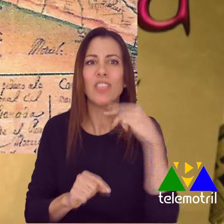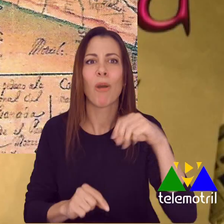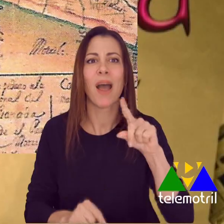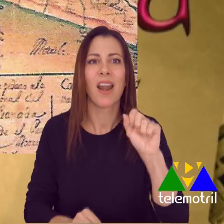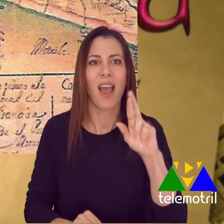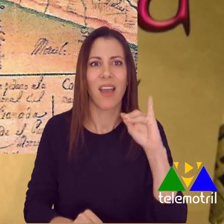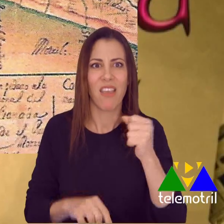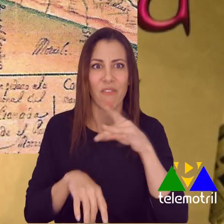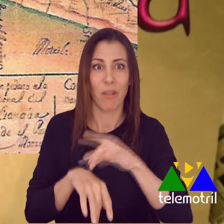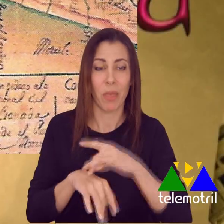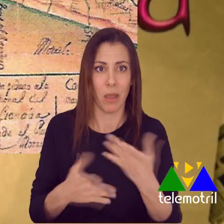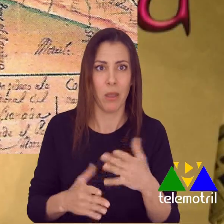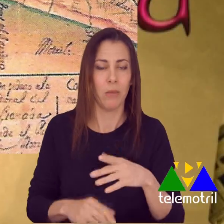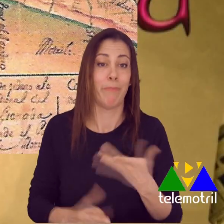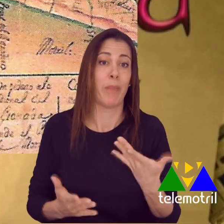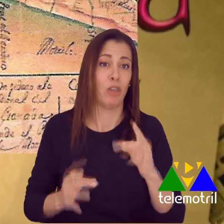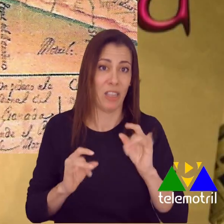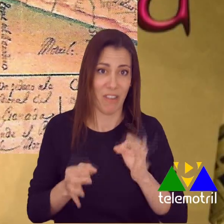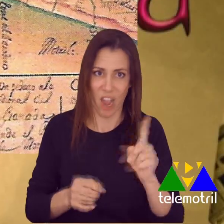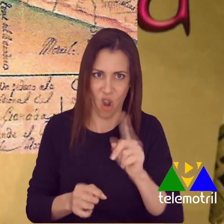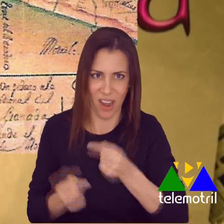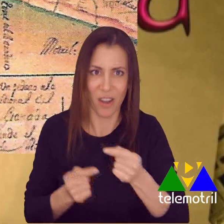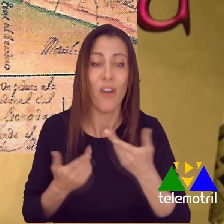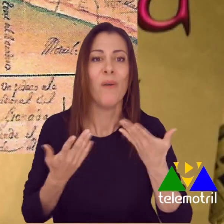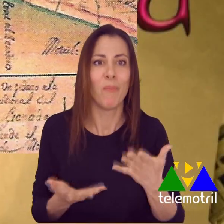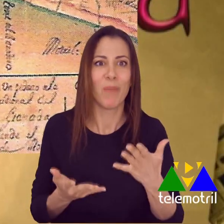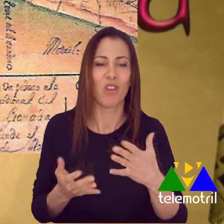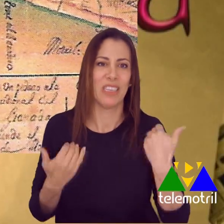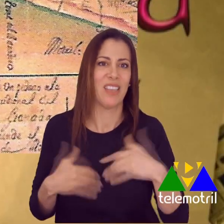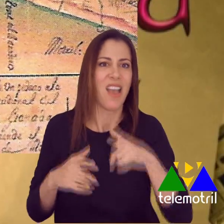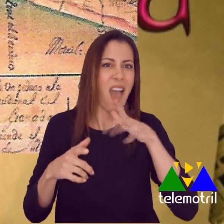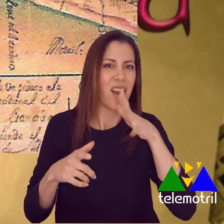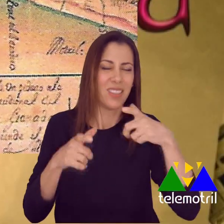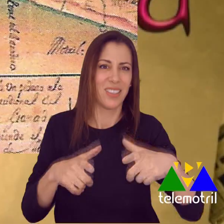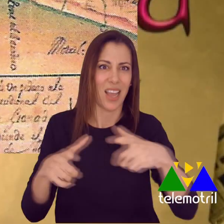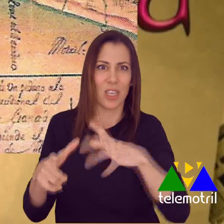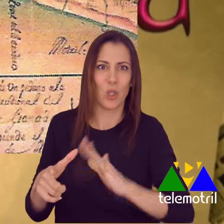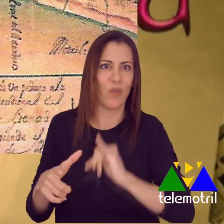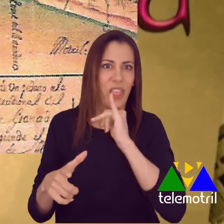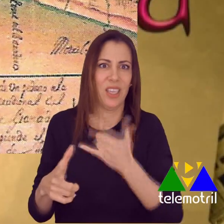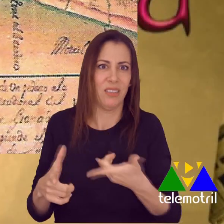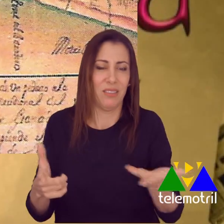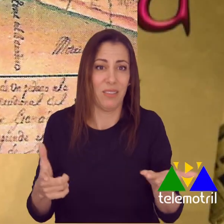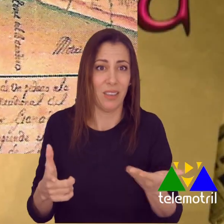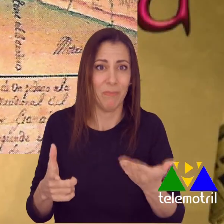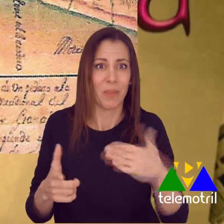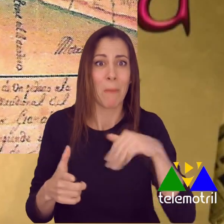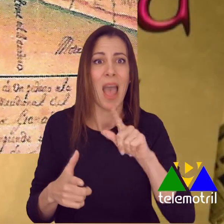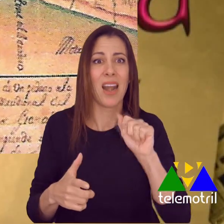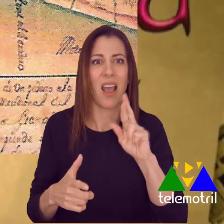arroz. Ya había charcas suficientes para que a lo largo de toda la historia de Motril tuvimos